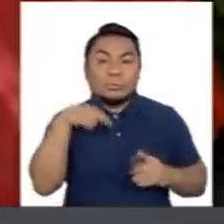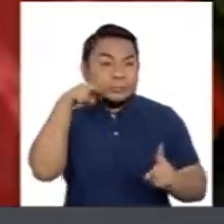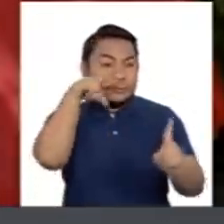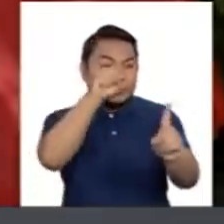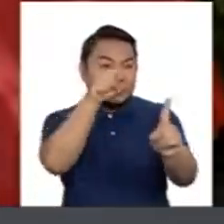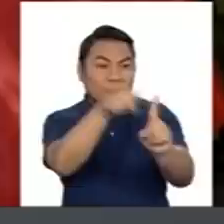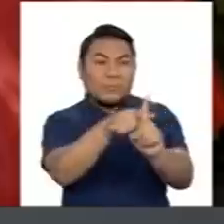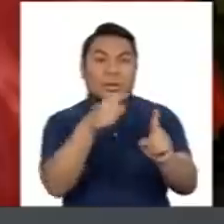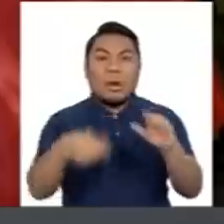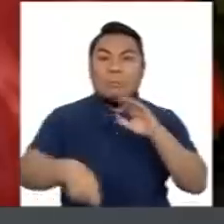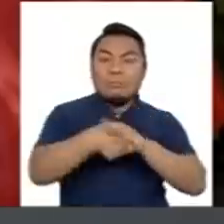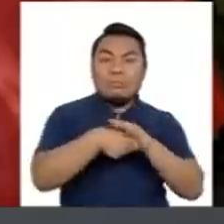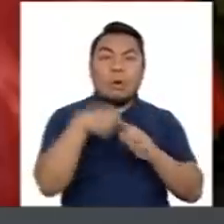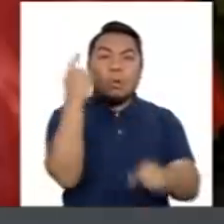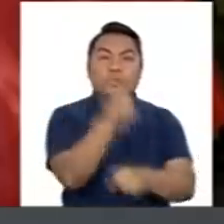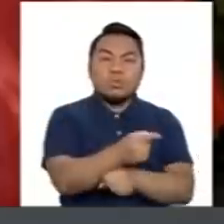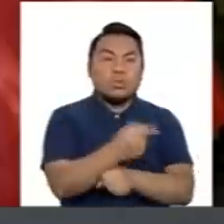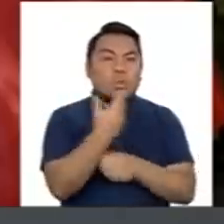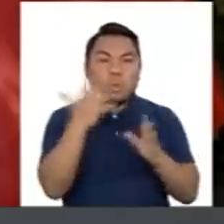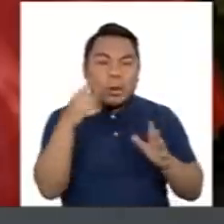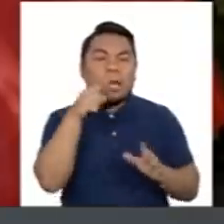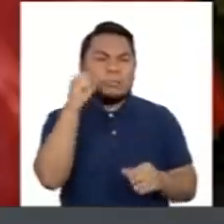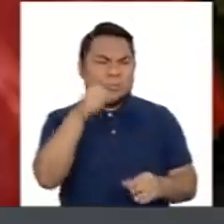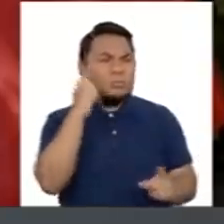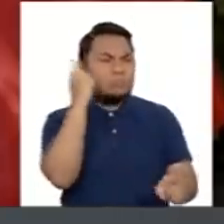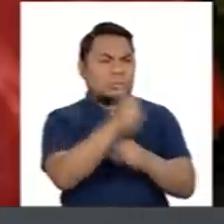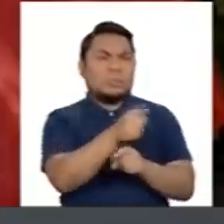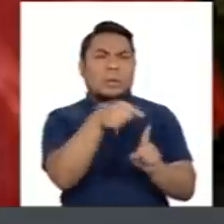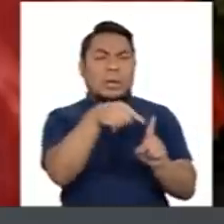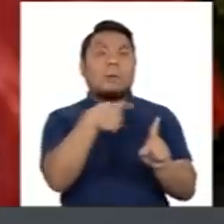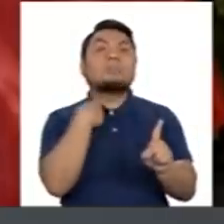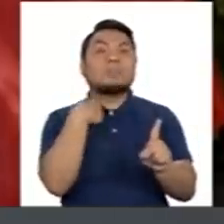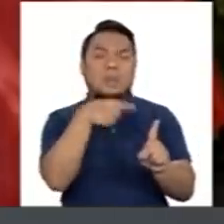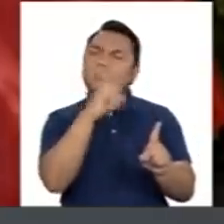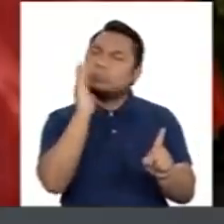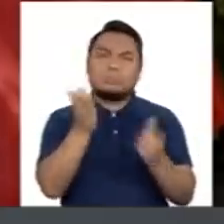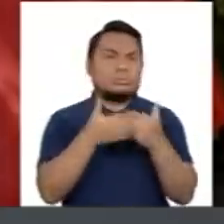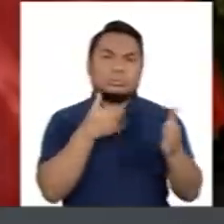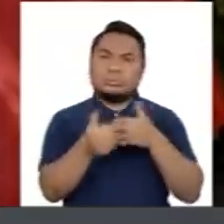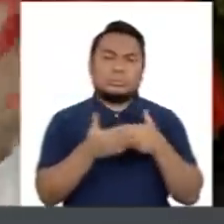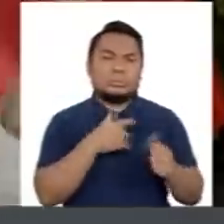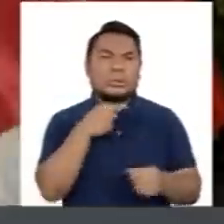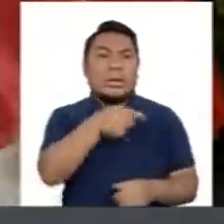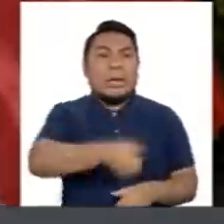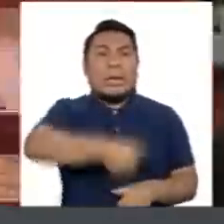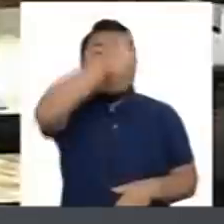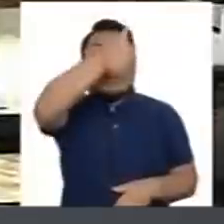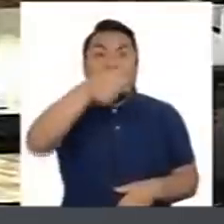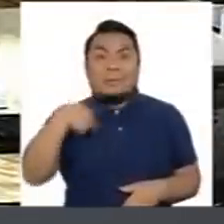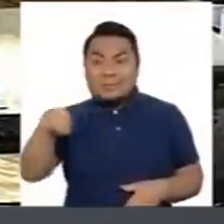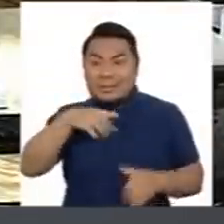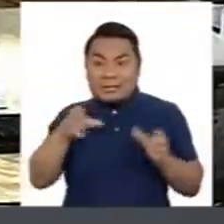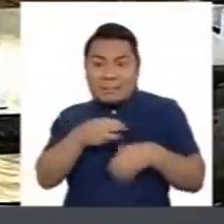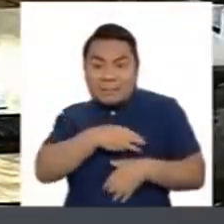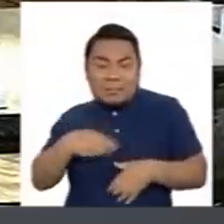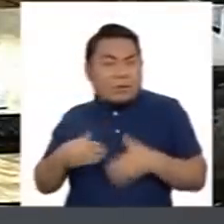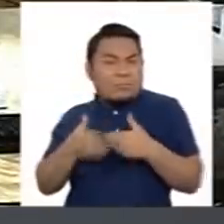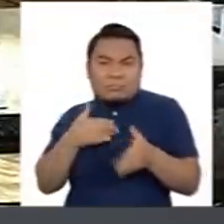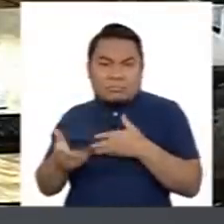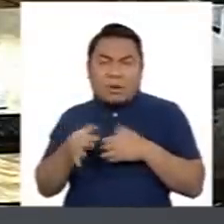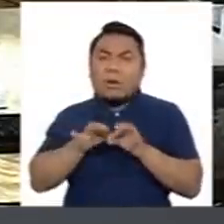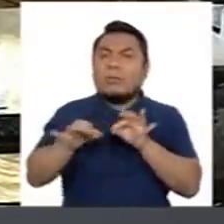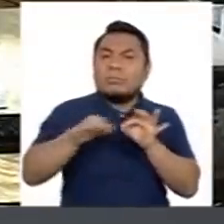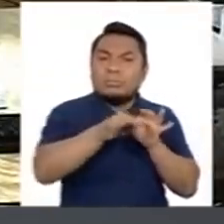alguna denuncia de corrupción, seremos los primeros en ir hasta las últimas consecuencias, sea en nuestras instituciones, en un ministerio, sea